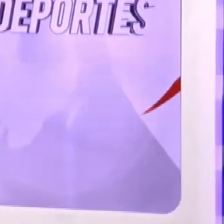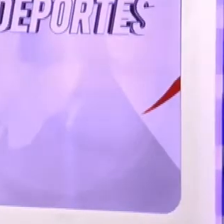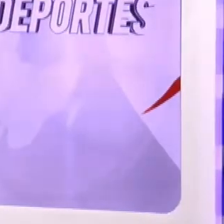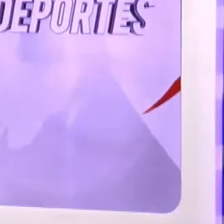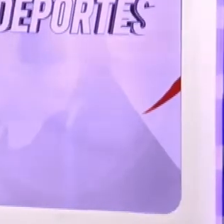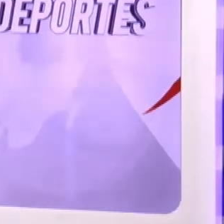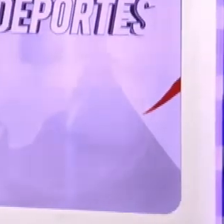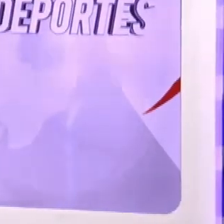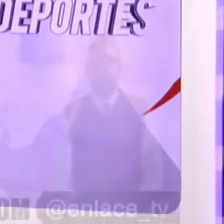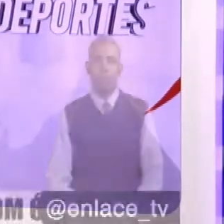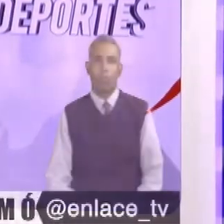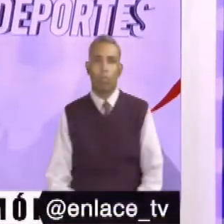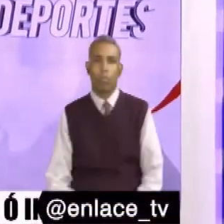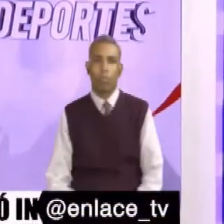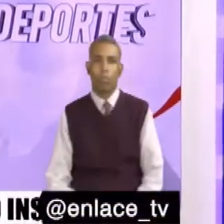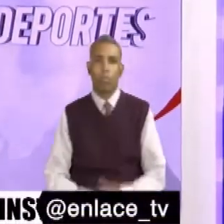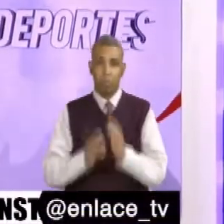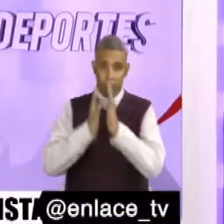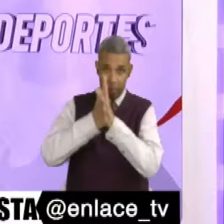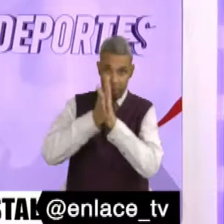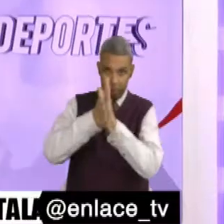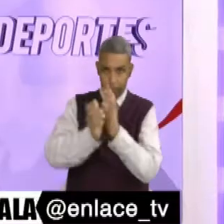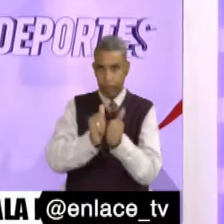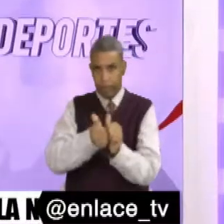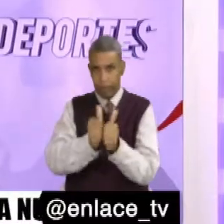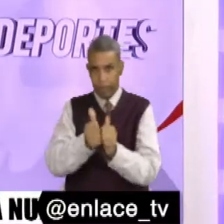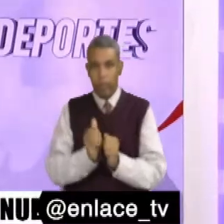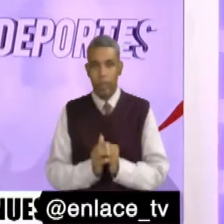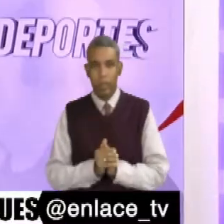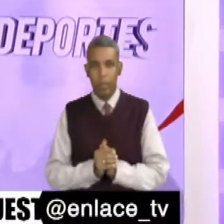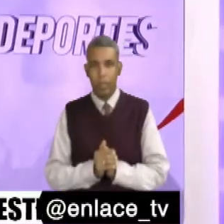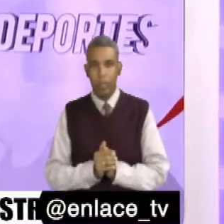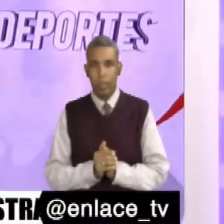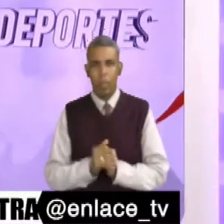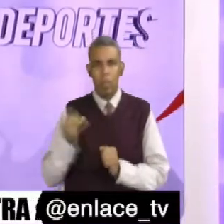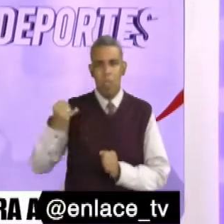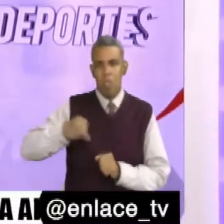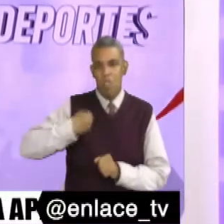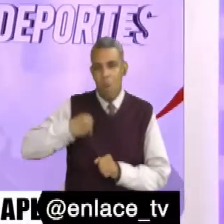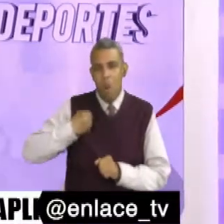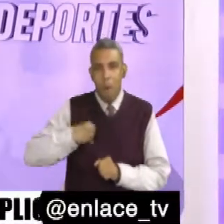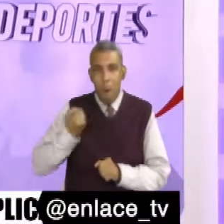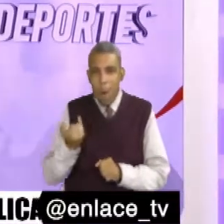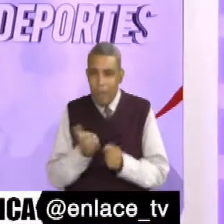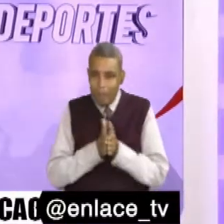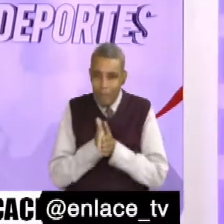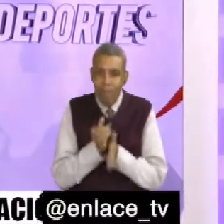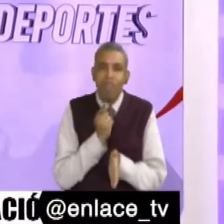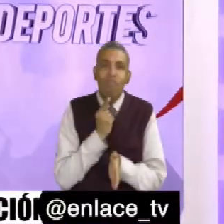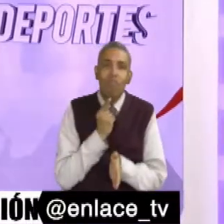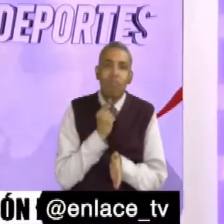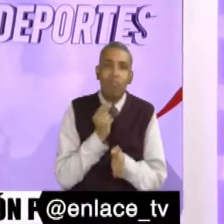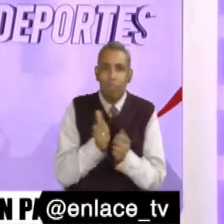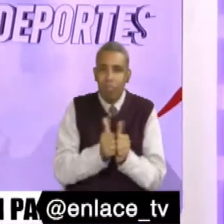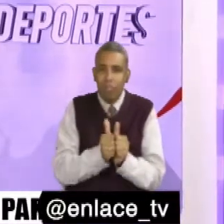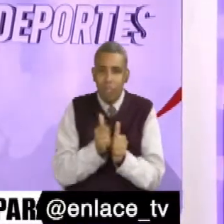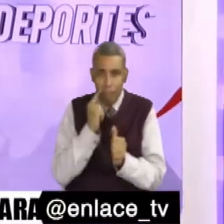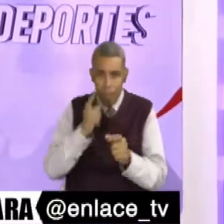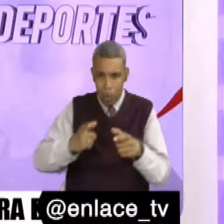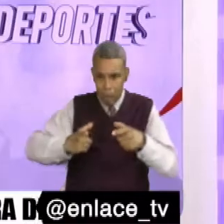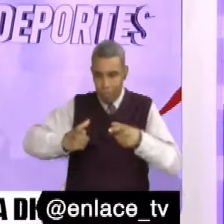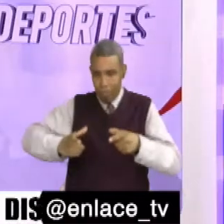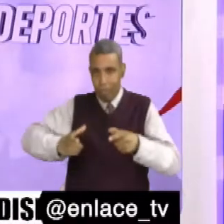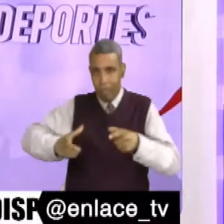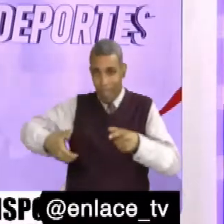Bienvenidos a la información deportiva de Enlace Noticias. Jóvenes de Barranca Bermeja practican el Ultimate Frisbee en